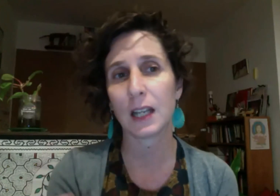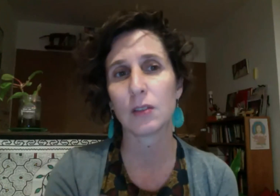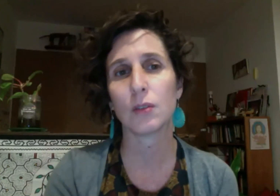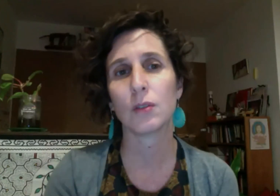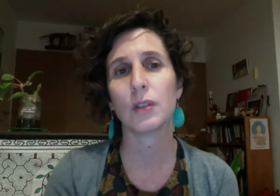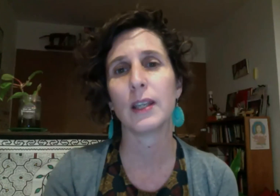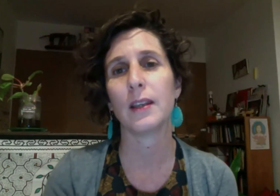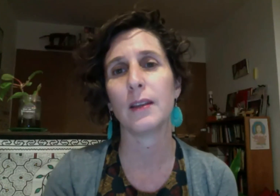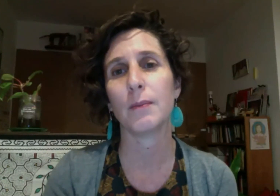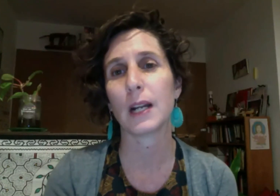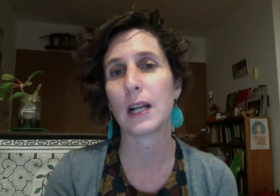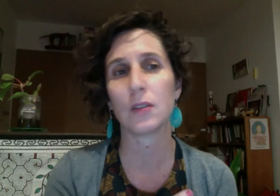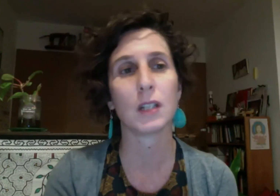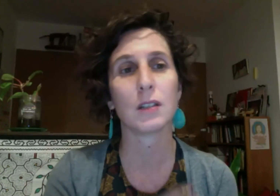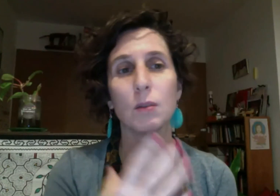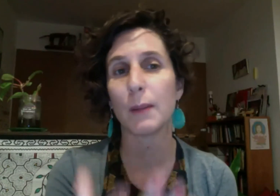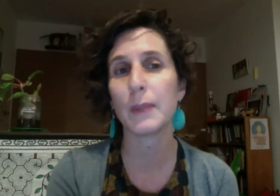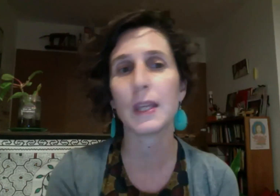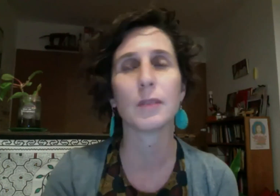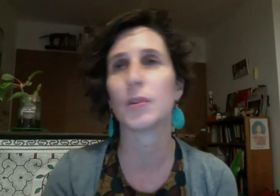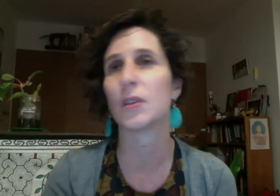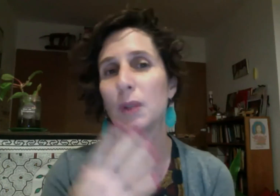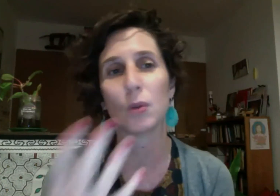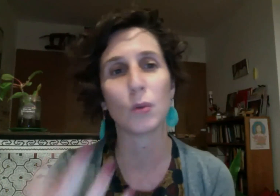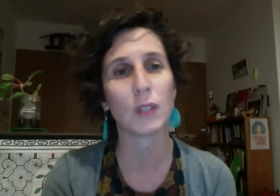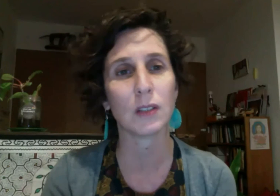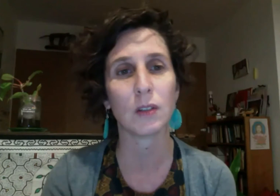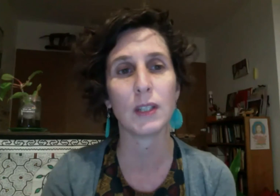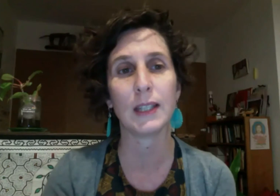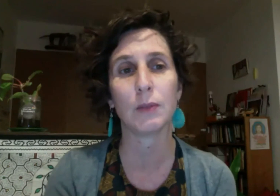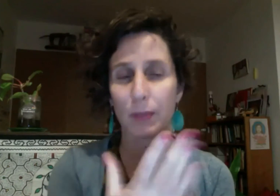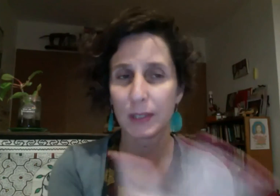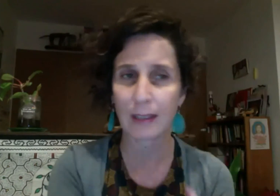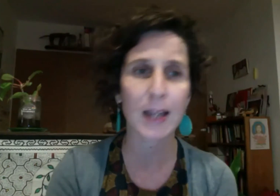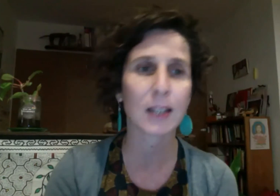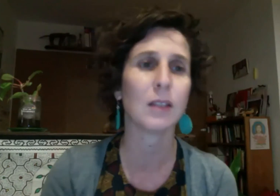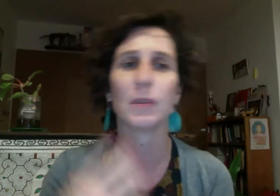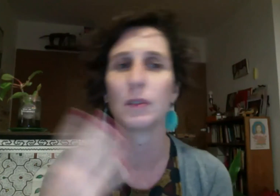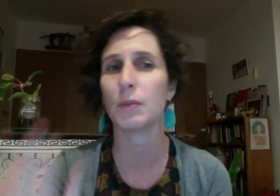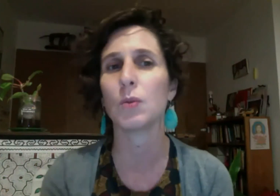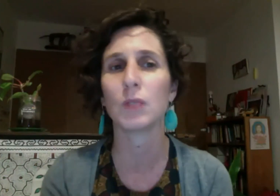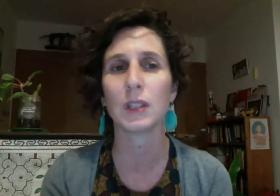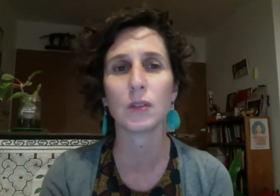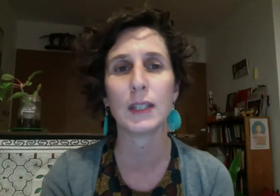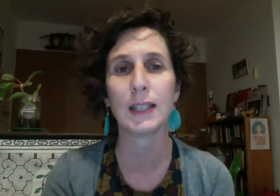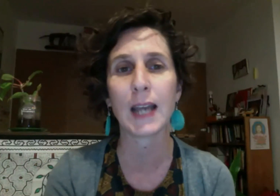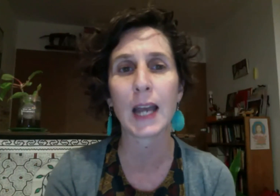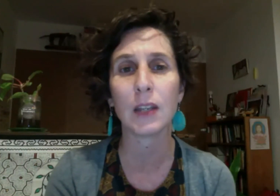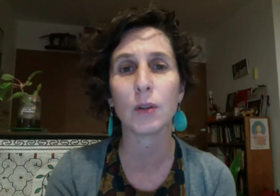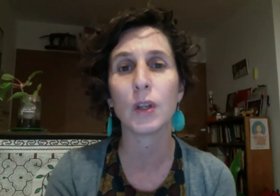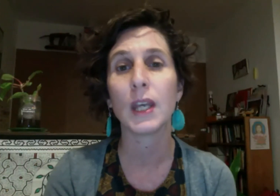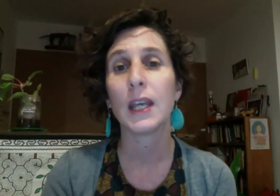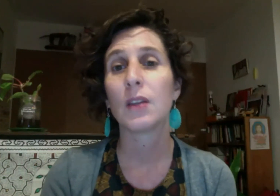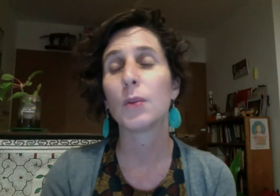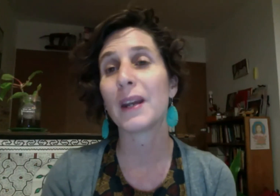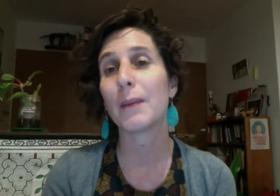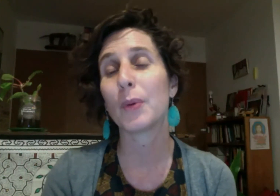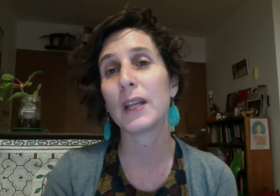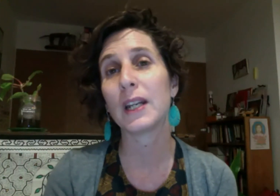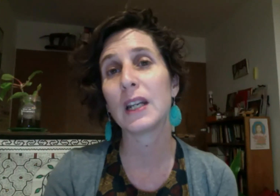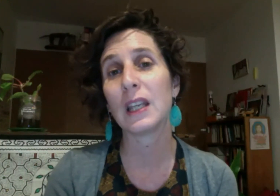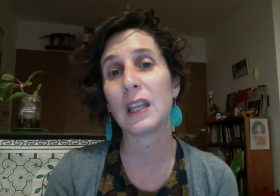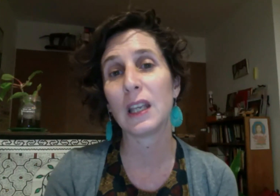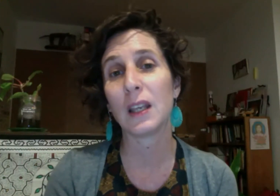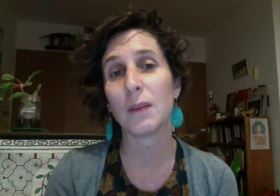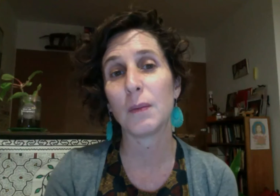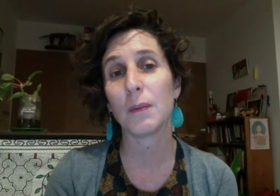este caso, relacionarse con una pieza, pero también con un texto, una pieza de arte, pero también con un texto literario, ¿no? Para